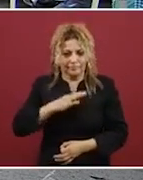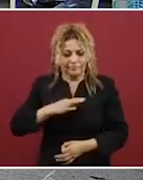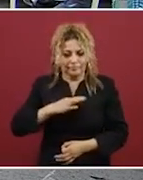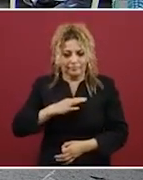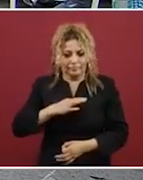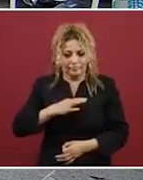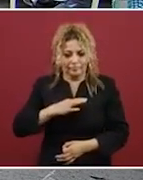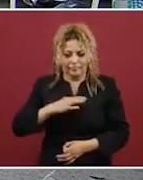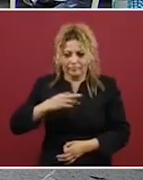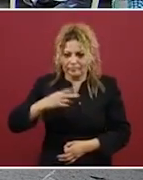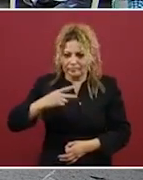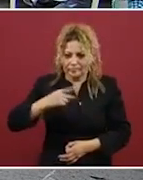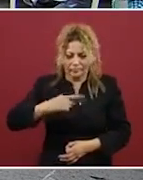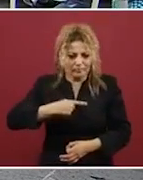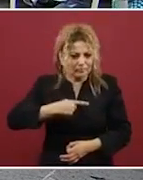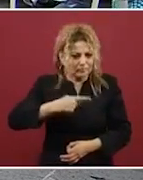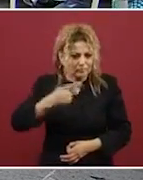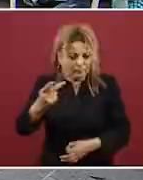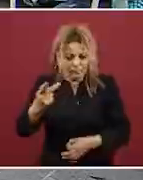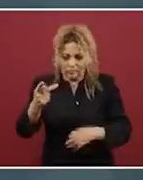no haya pobreza